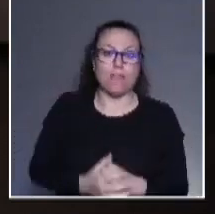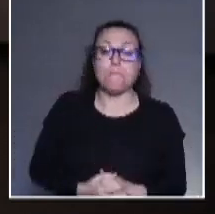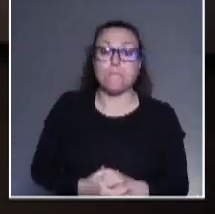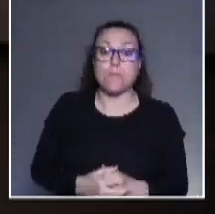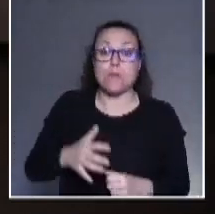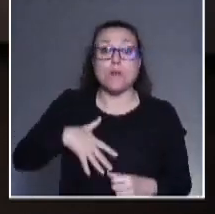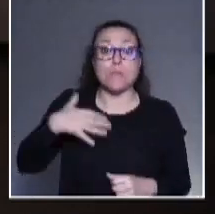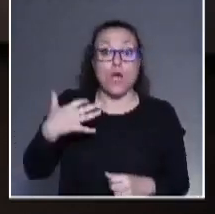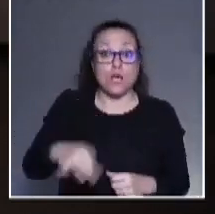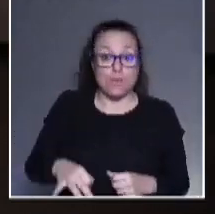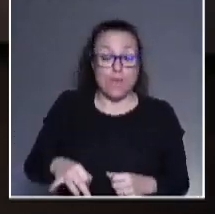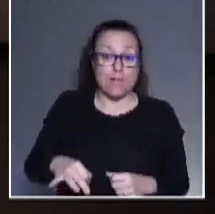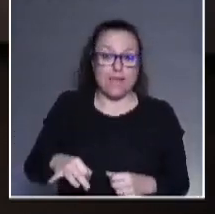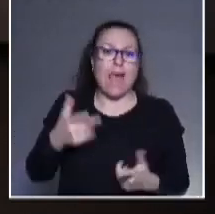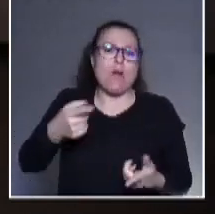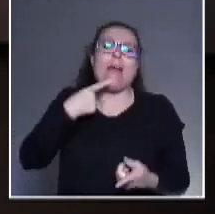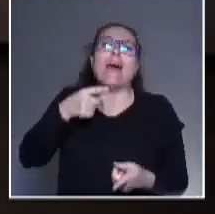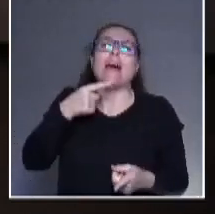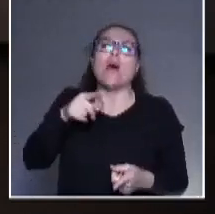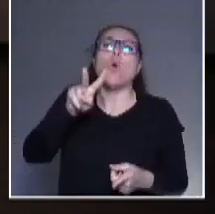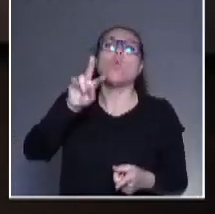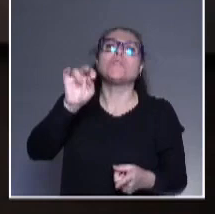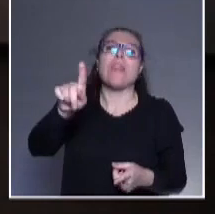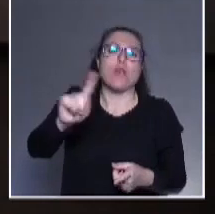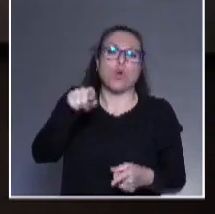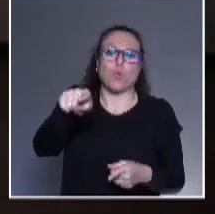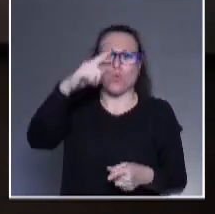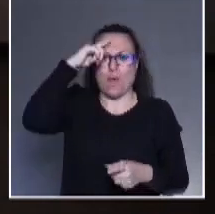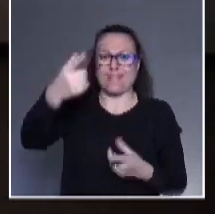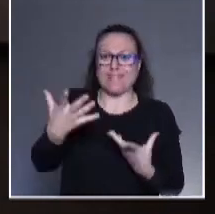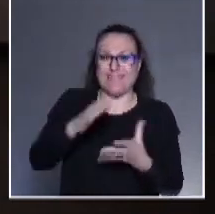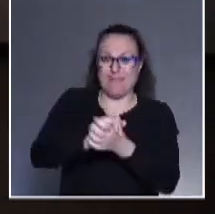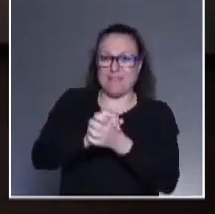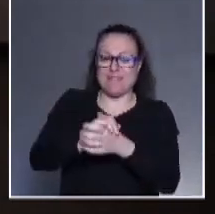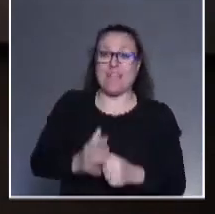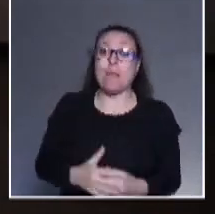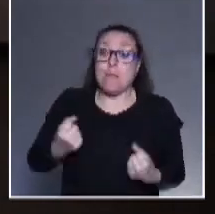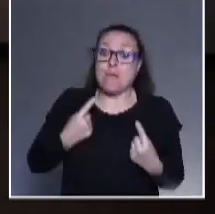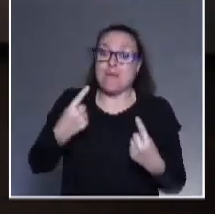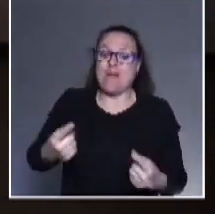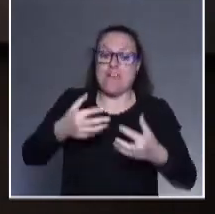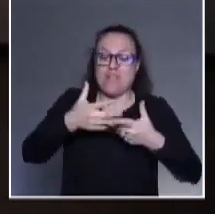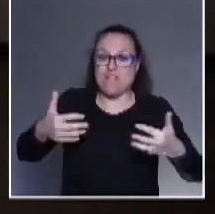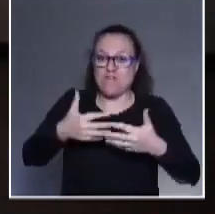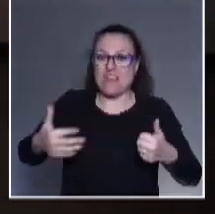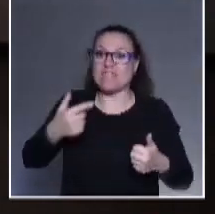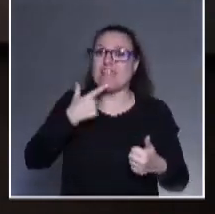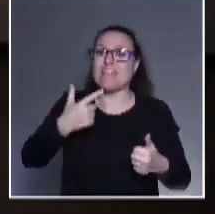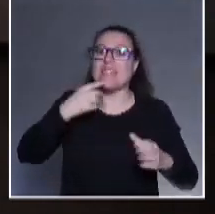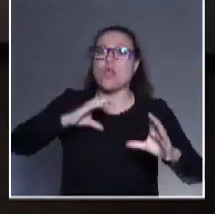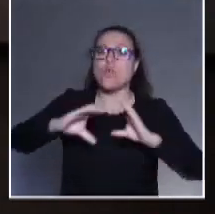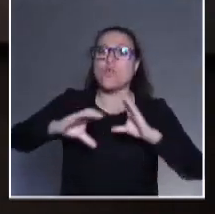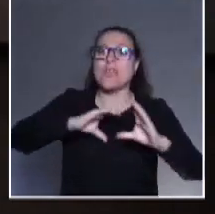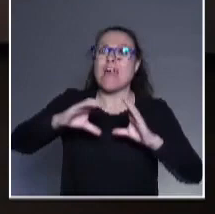bastante probable que cuando, os voy a tratar de vosotros si no os importa, que cuando leísteis por primera vez esta frase, comunicación tributaria